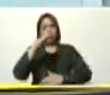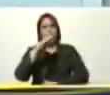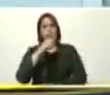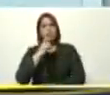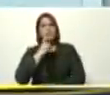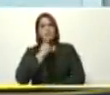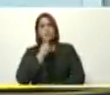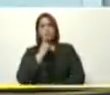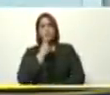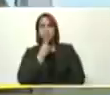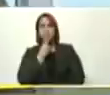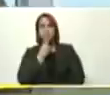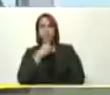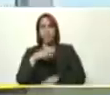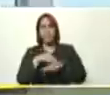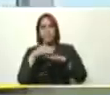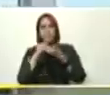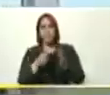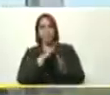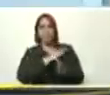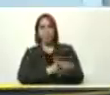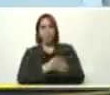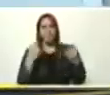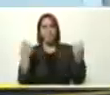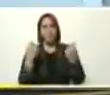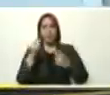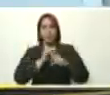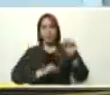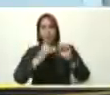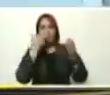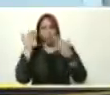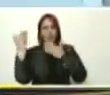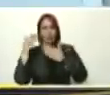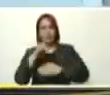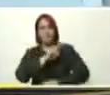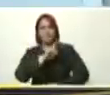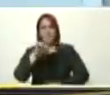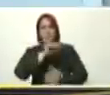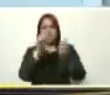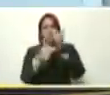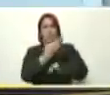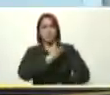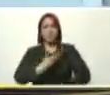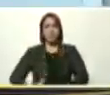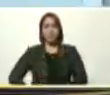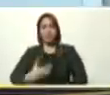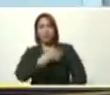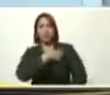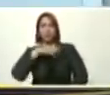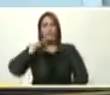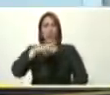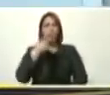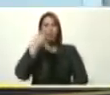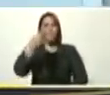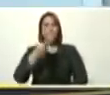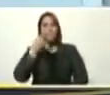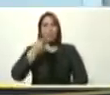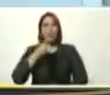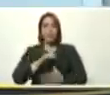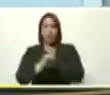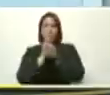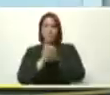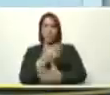Vladimir Padrino López, ministro del Poder Popular para la Defensa, vicepresidente de Soberanía Política,